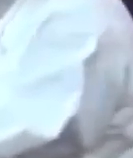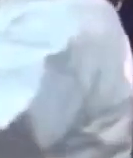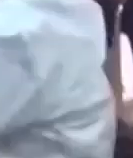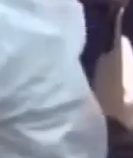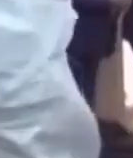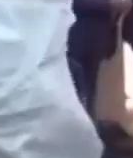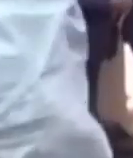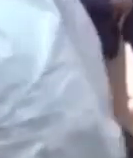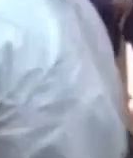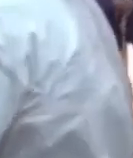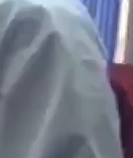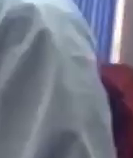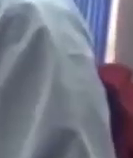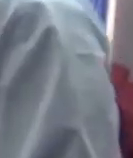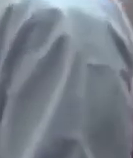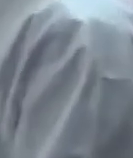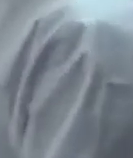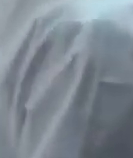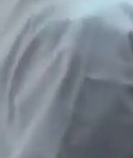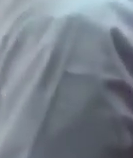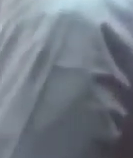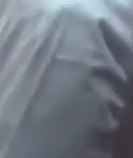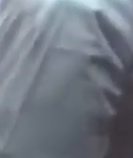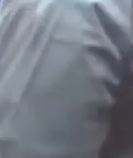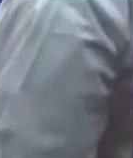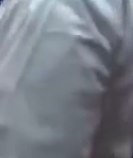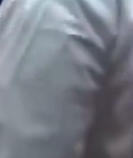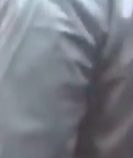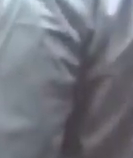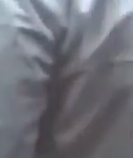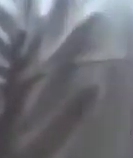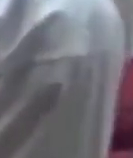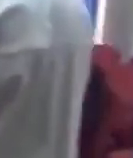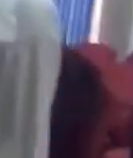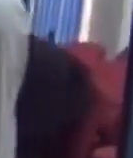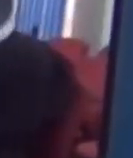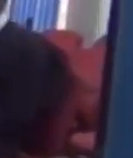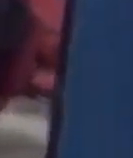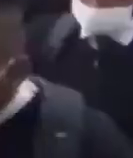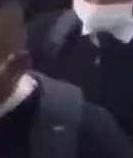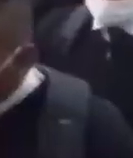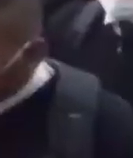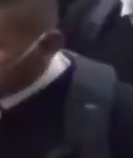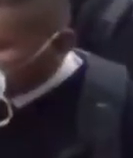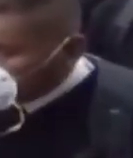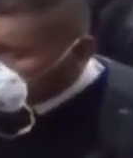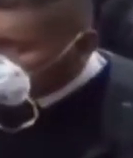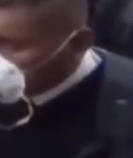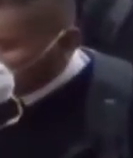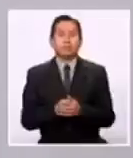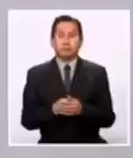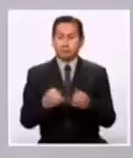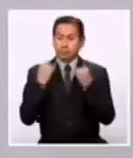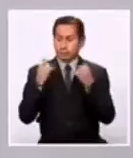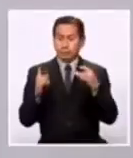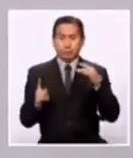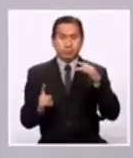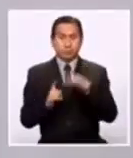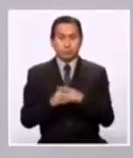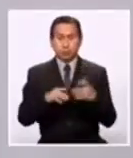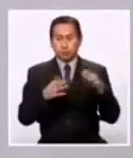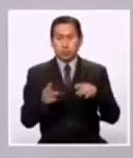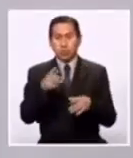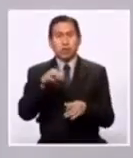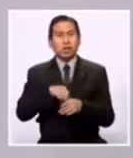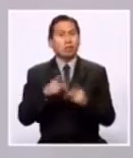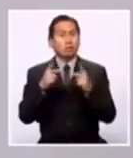mientras la cifra de fallecidos por kobe 19 en bolivia se incrementa a 15 con el último caso en votos y un deceso en